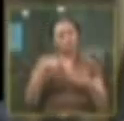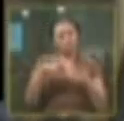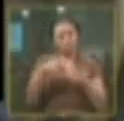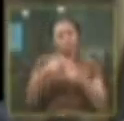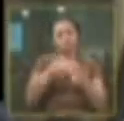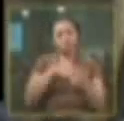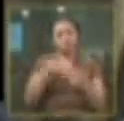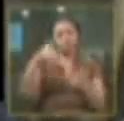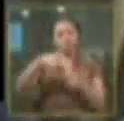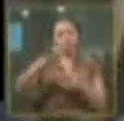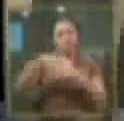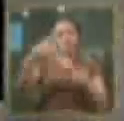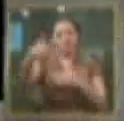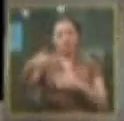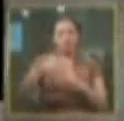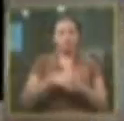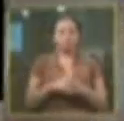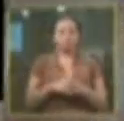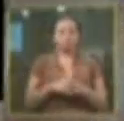que seguir adelante en esto.